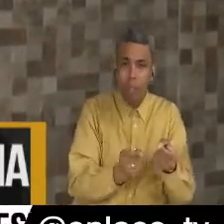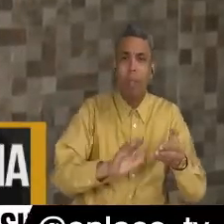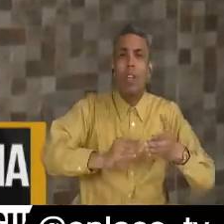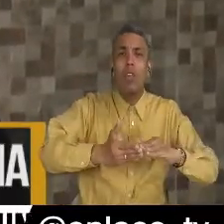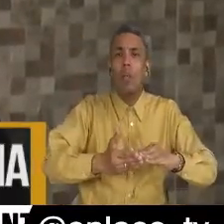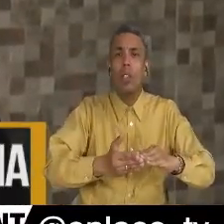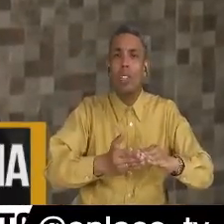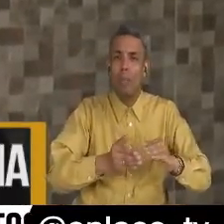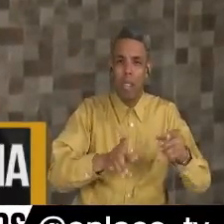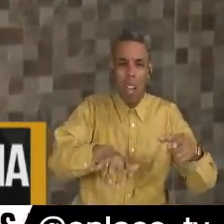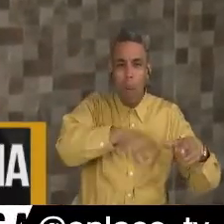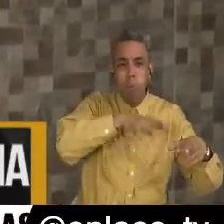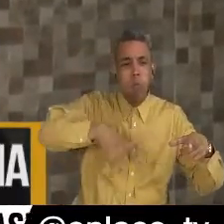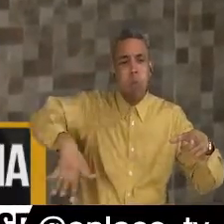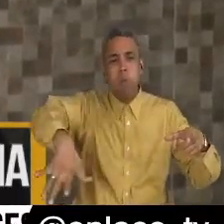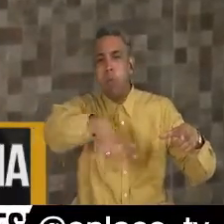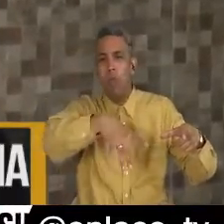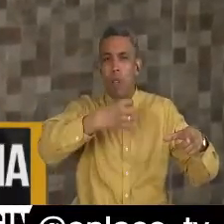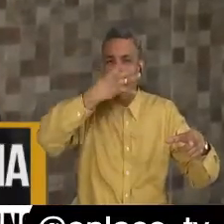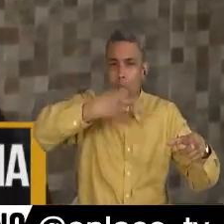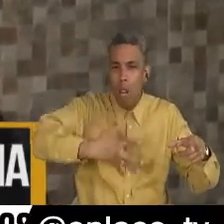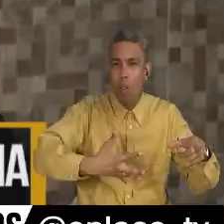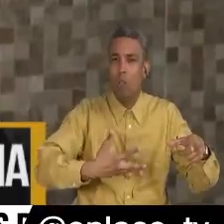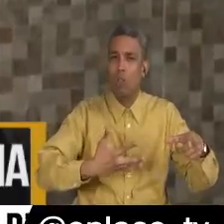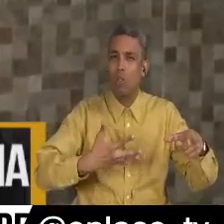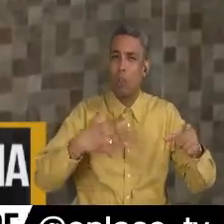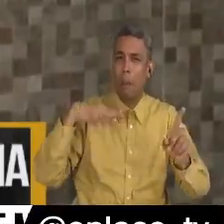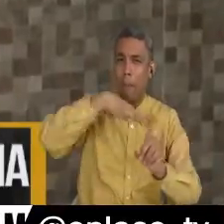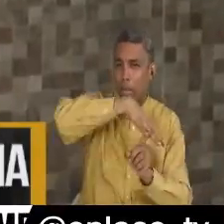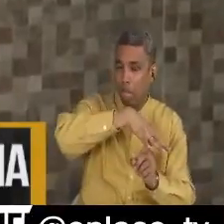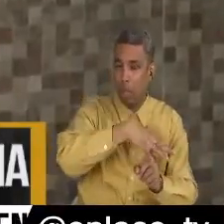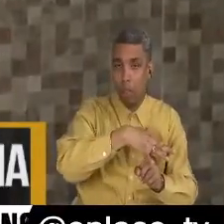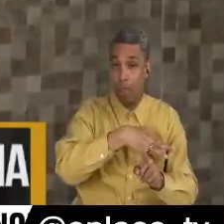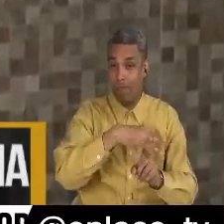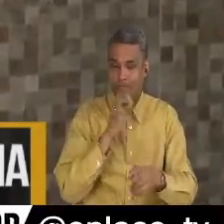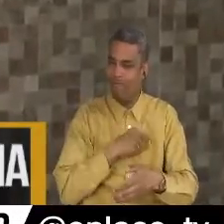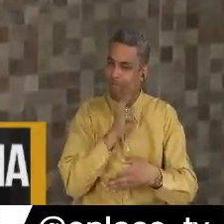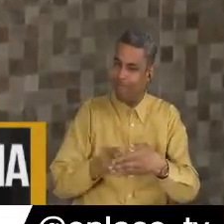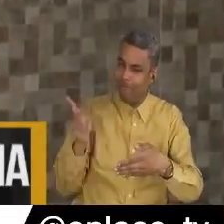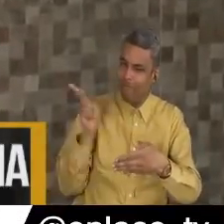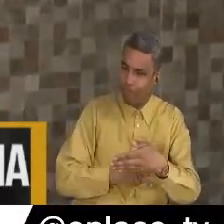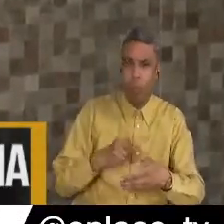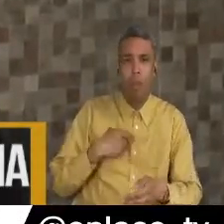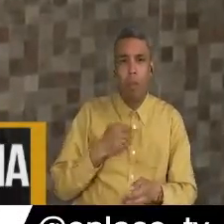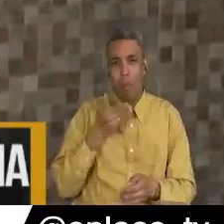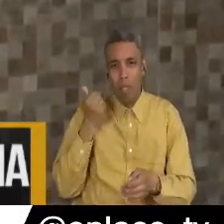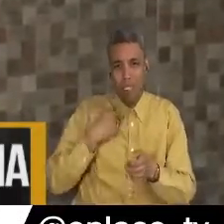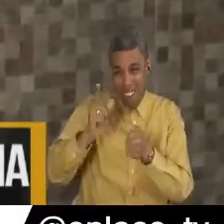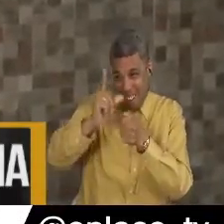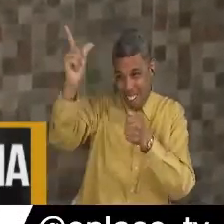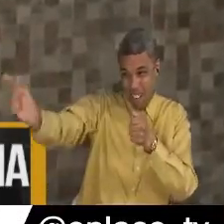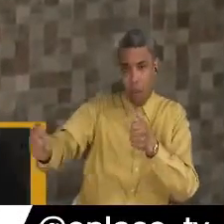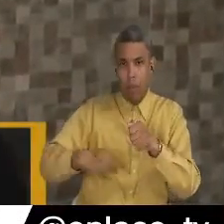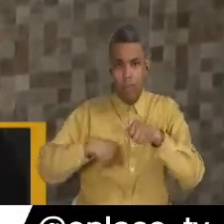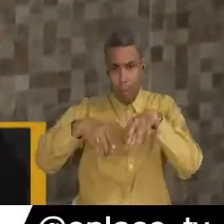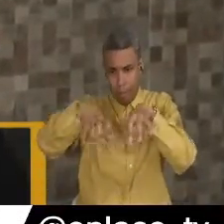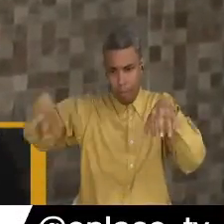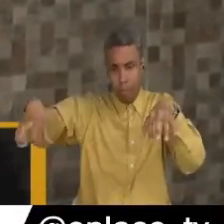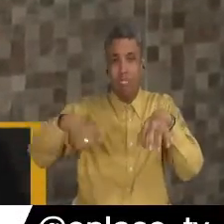Bermeja. Esto es una decisión importante de gobierno que permite de manera estructurada en la actualización del PEGIR